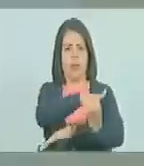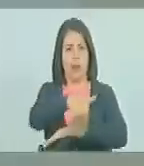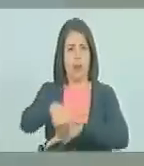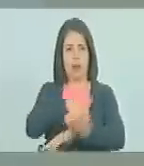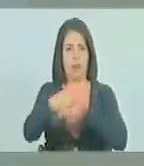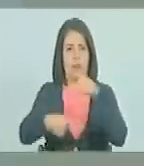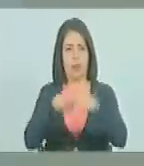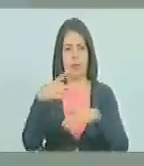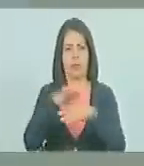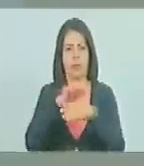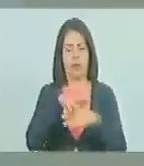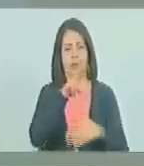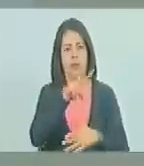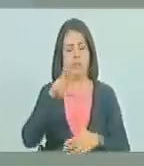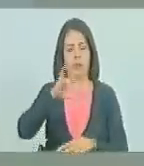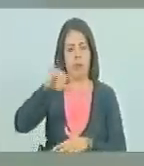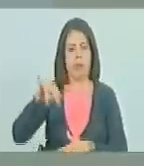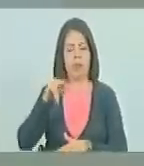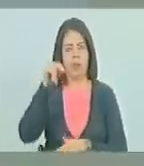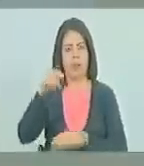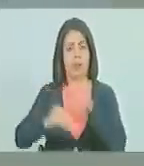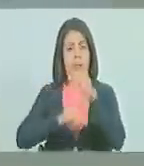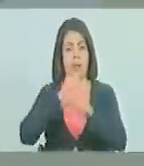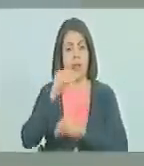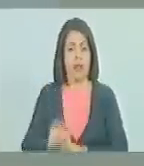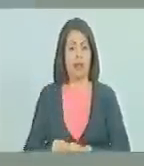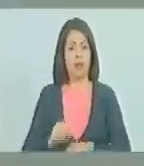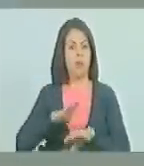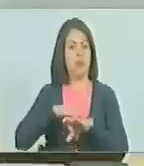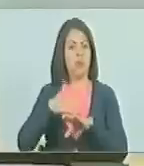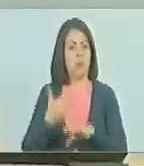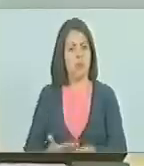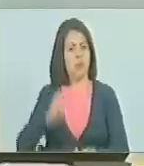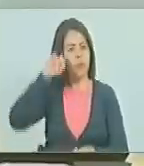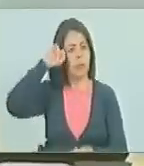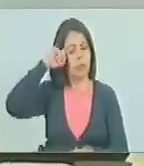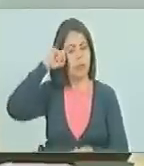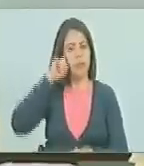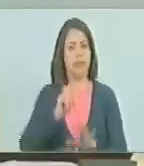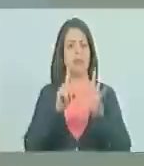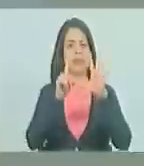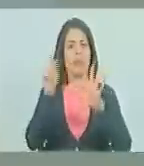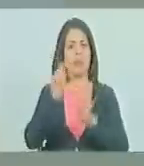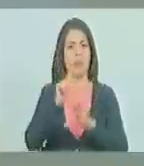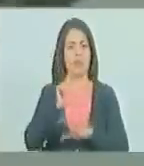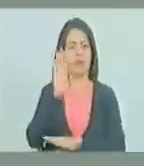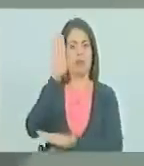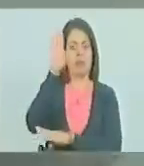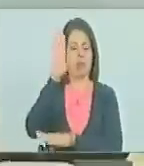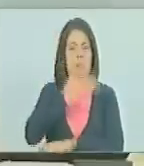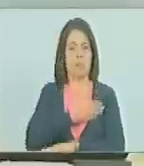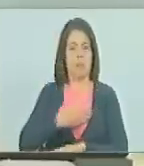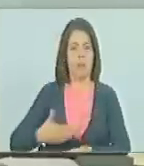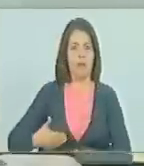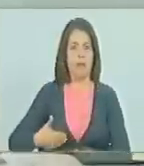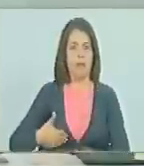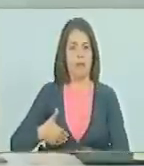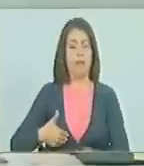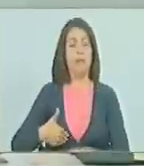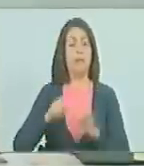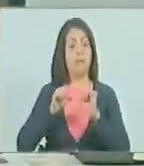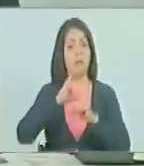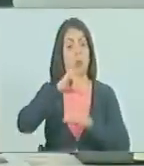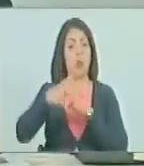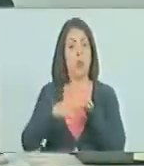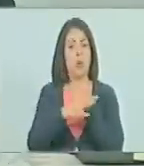del próximo martes 23 de julio, que se realizará con motivo de la conmemoración de los 6 meses de la juramentación del presidente